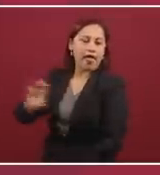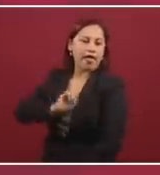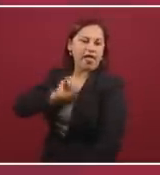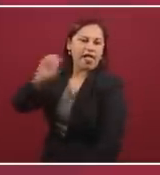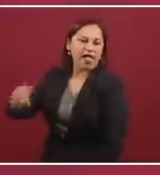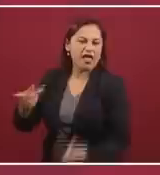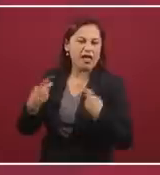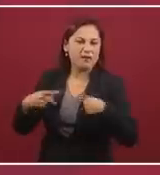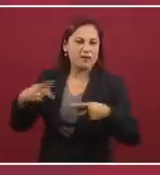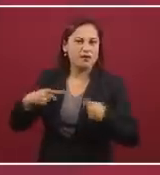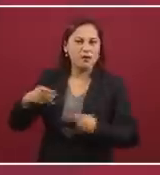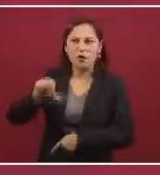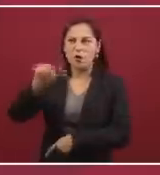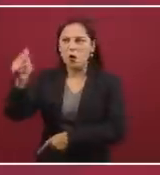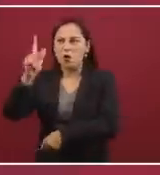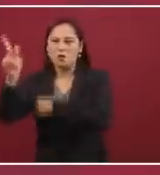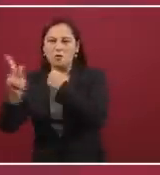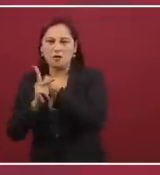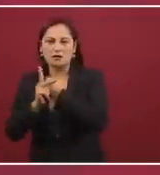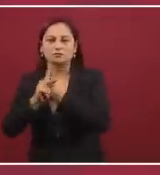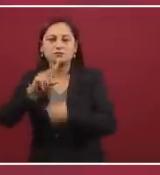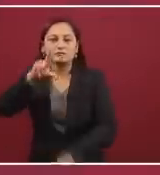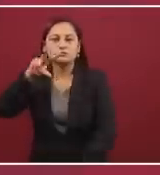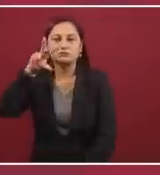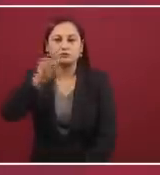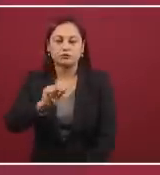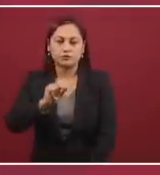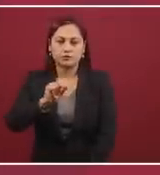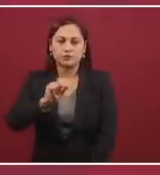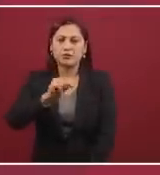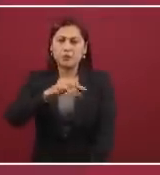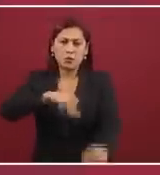todos somos migrantes